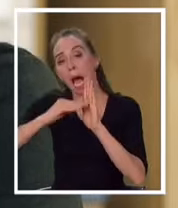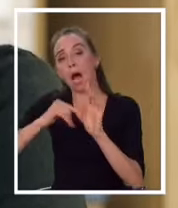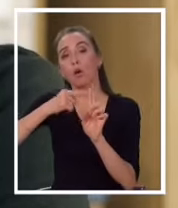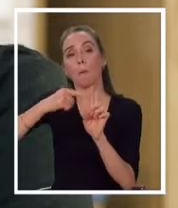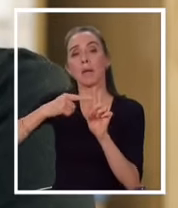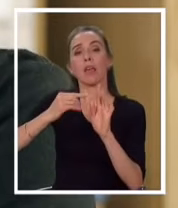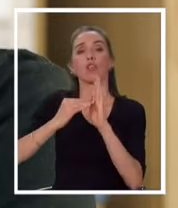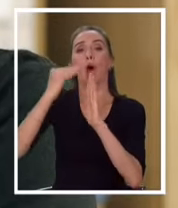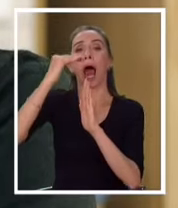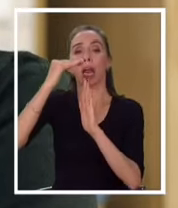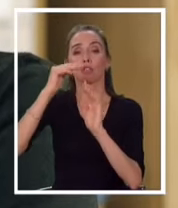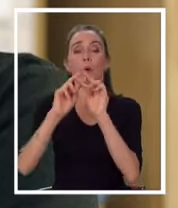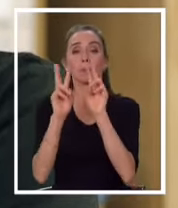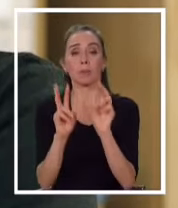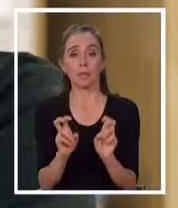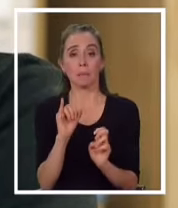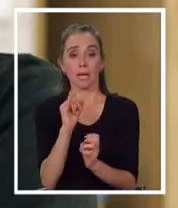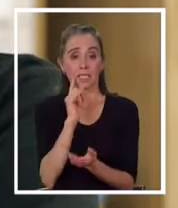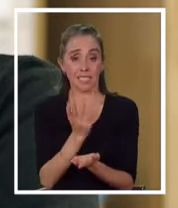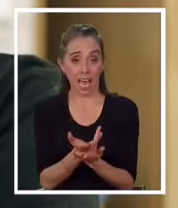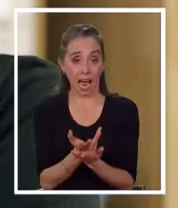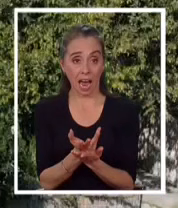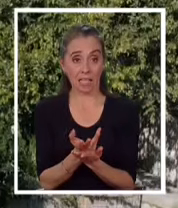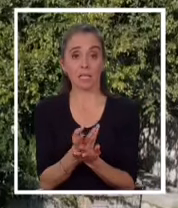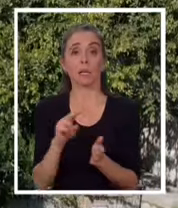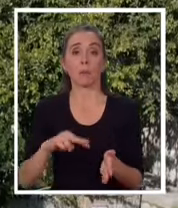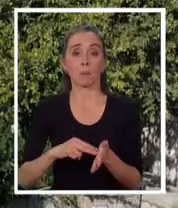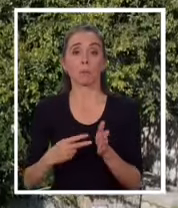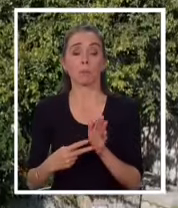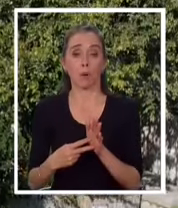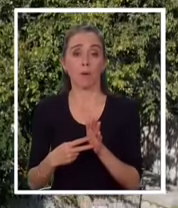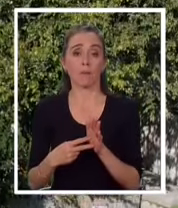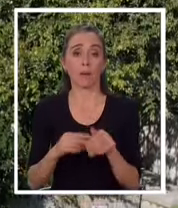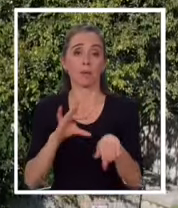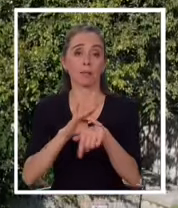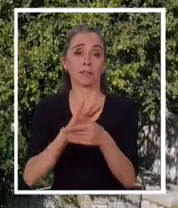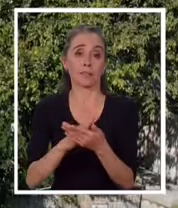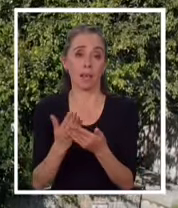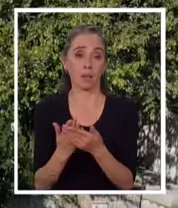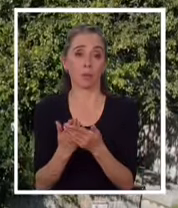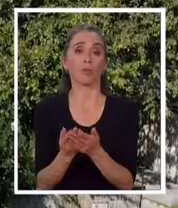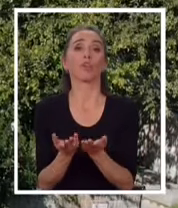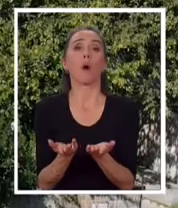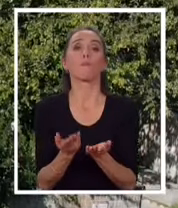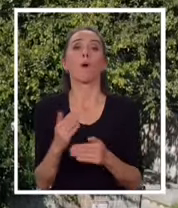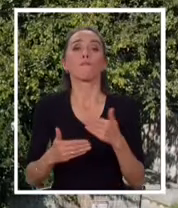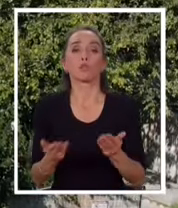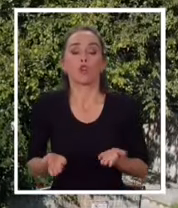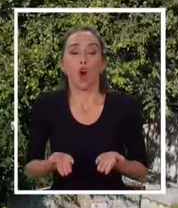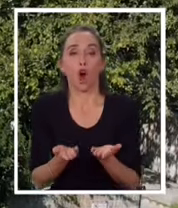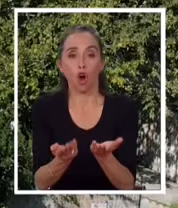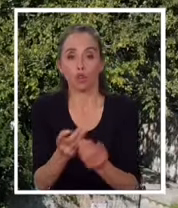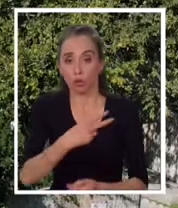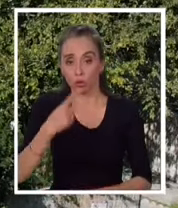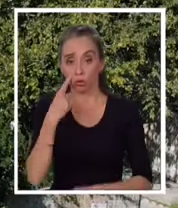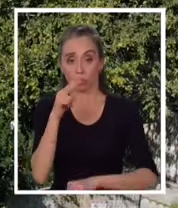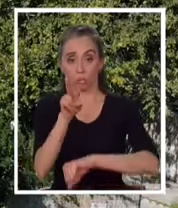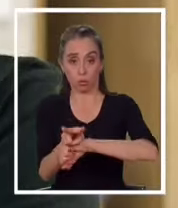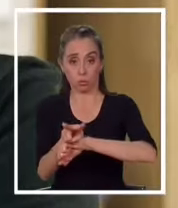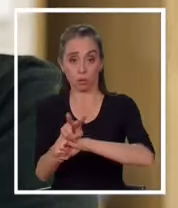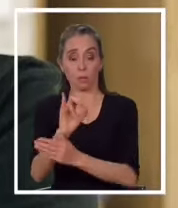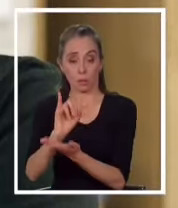medio, alto. El tema es que si existe, ahí hay un problema sanitario con la operación del horno. Somos ministro de fe y